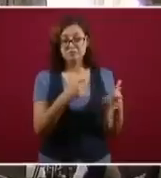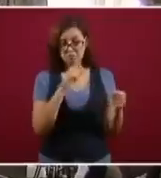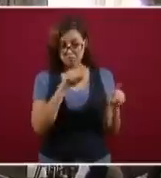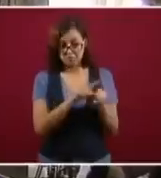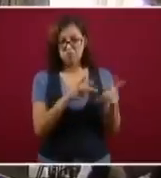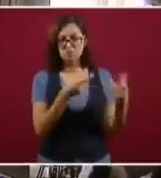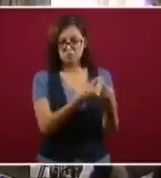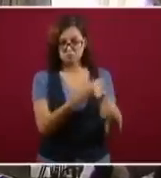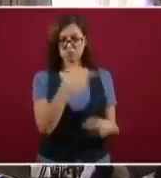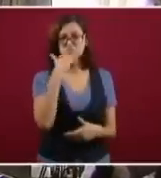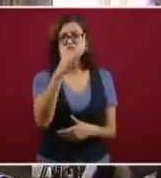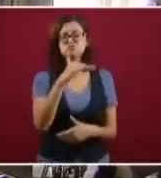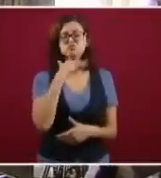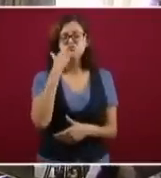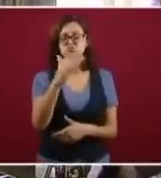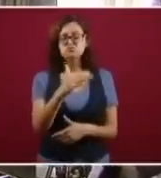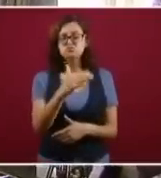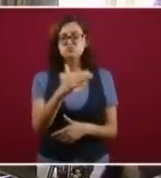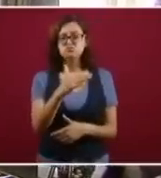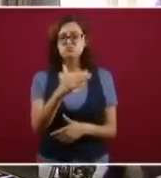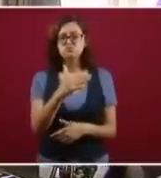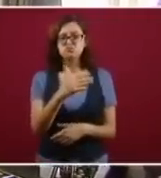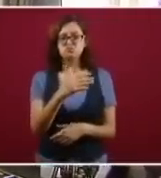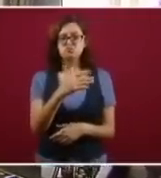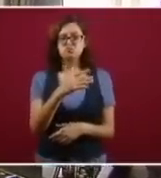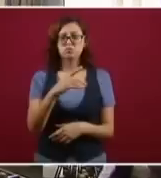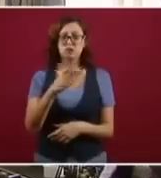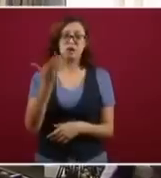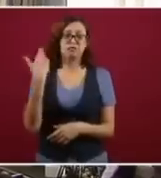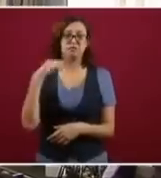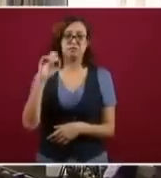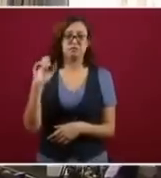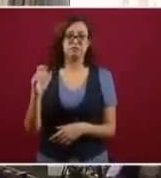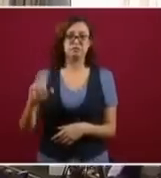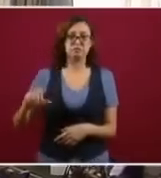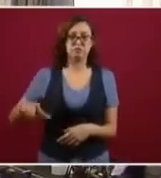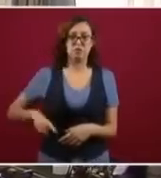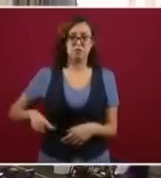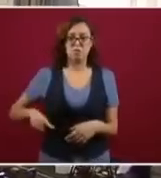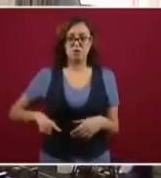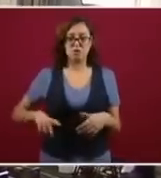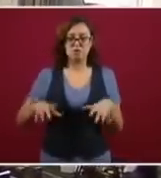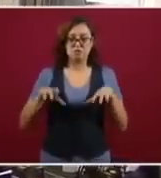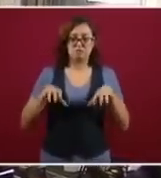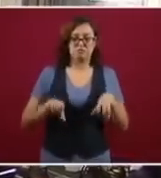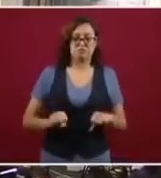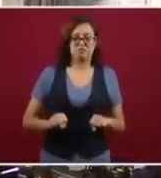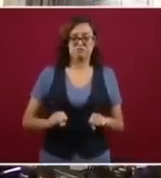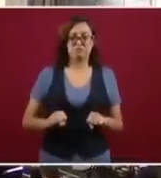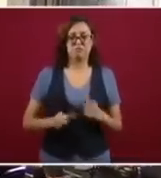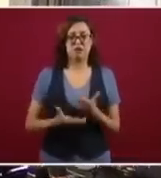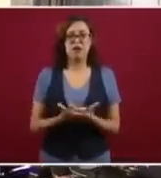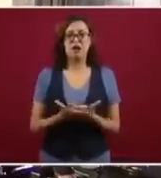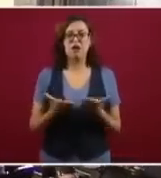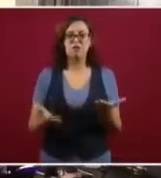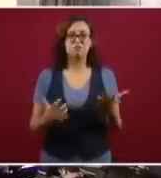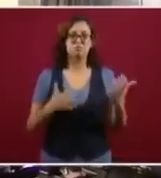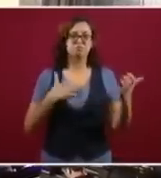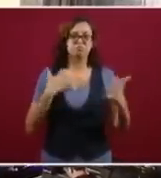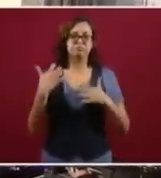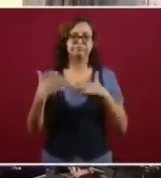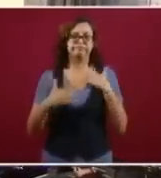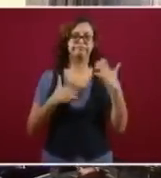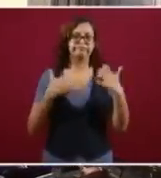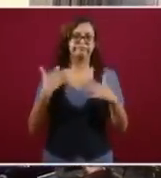corruptos que tenían tomado el gobierno y que ahora están inconformes porque ya